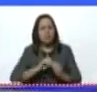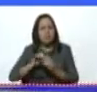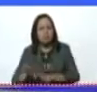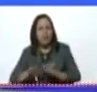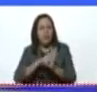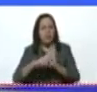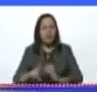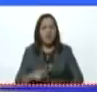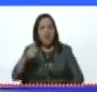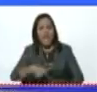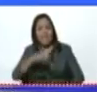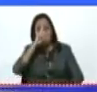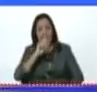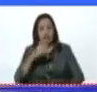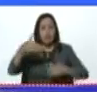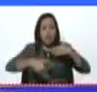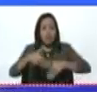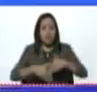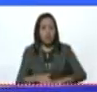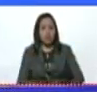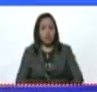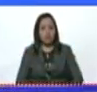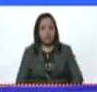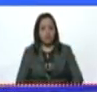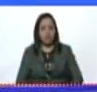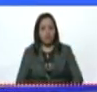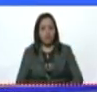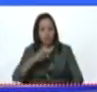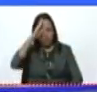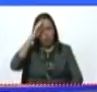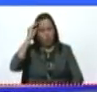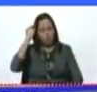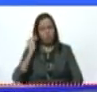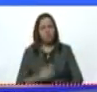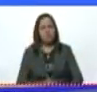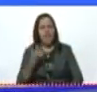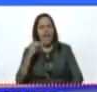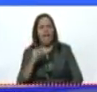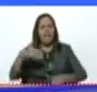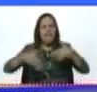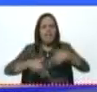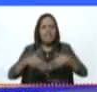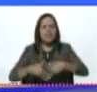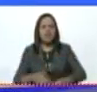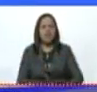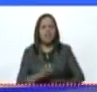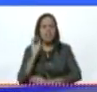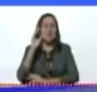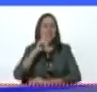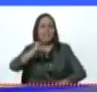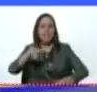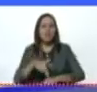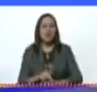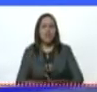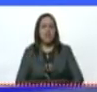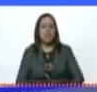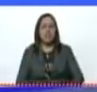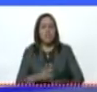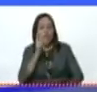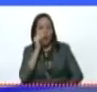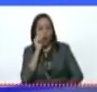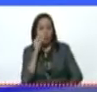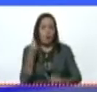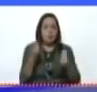año hay elecciones, señor Donald Trump. Elecciones para la Asamblea Nacional. Y el títere y el pelele que